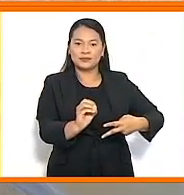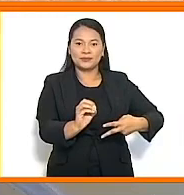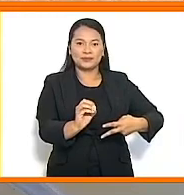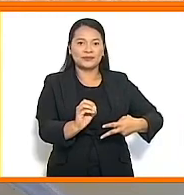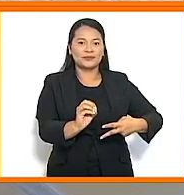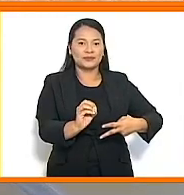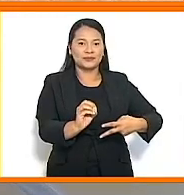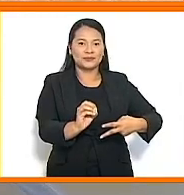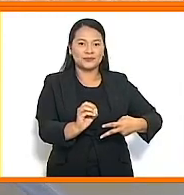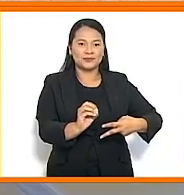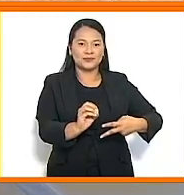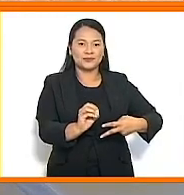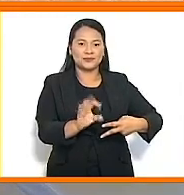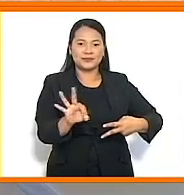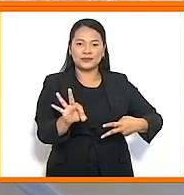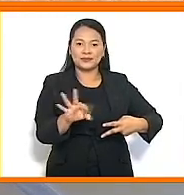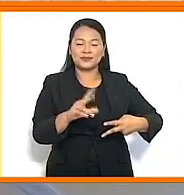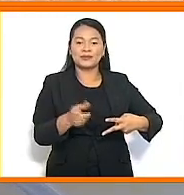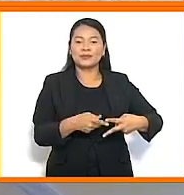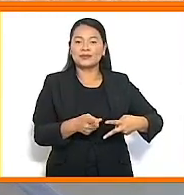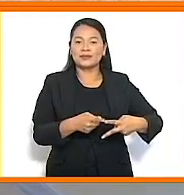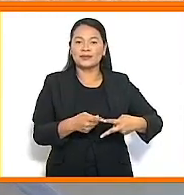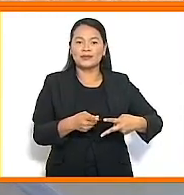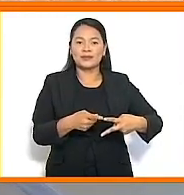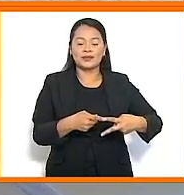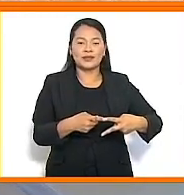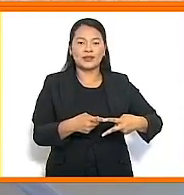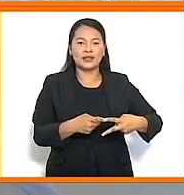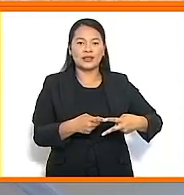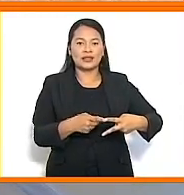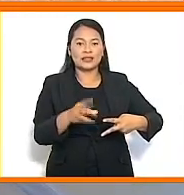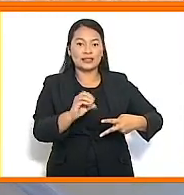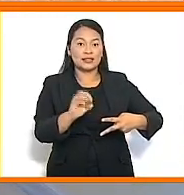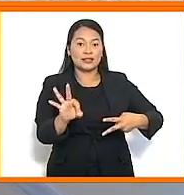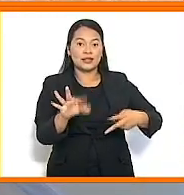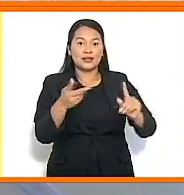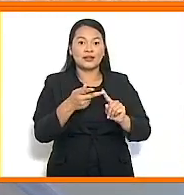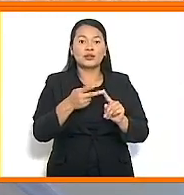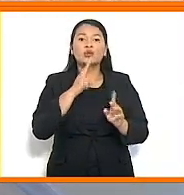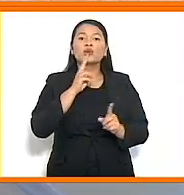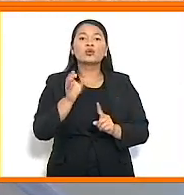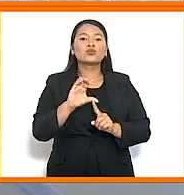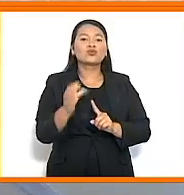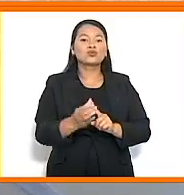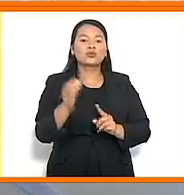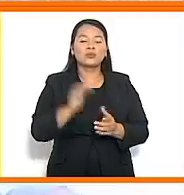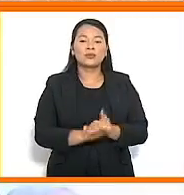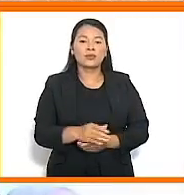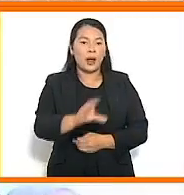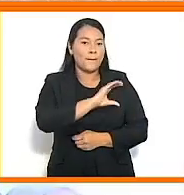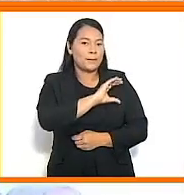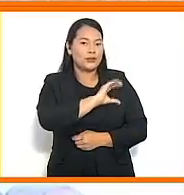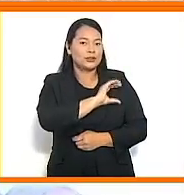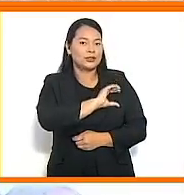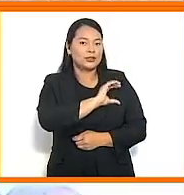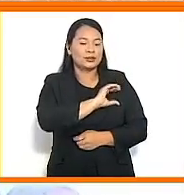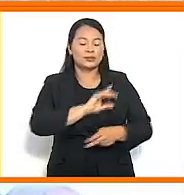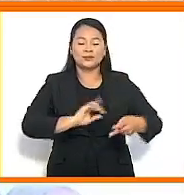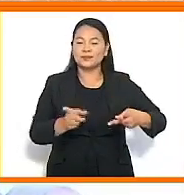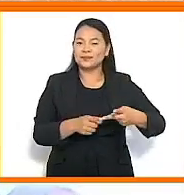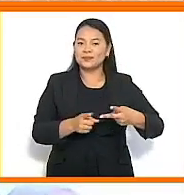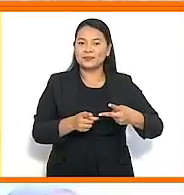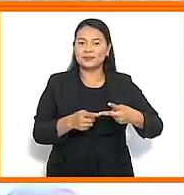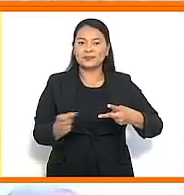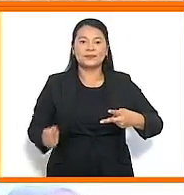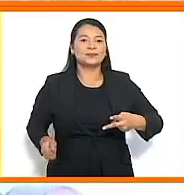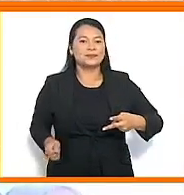dígito. Este es el 9. Primer número favorecido es el 09 con su catrachada Chepo. Segundo número ganador, tu